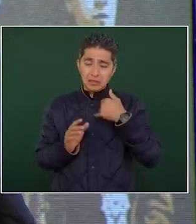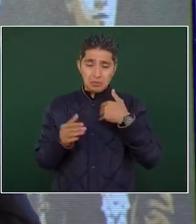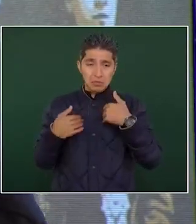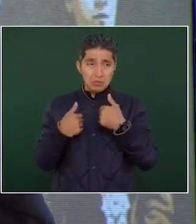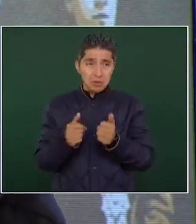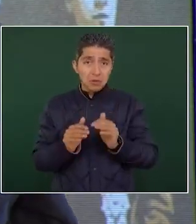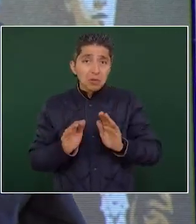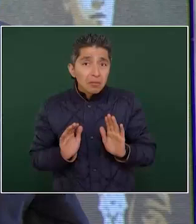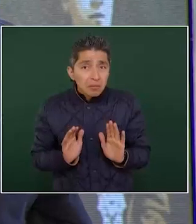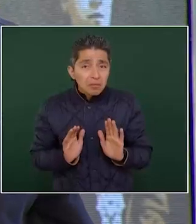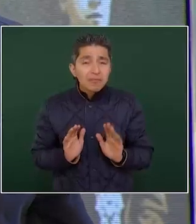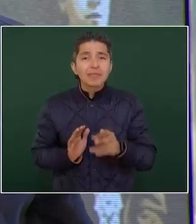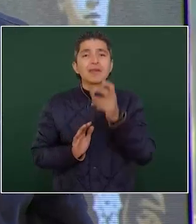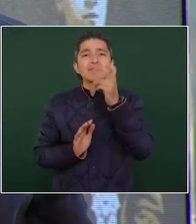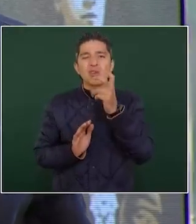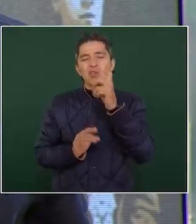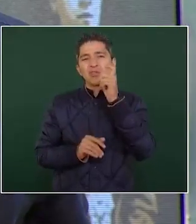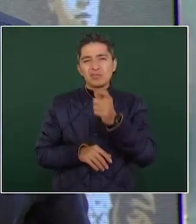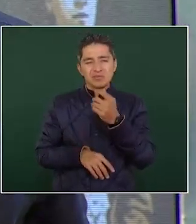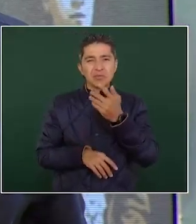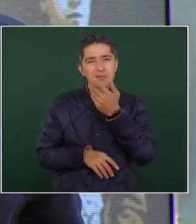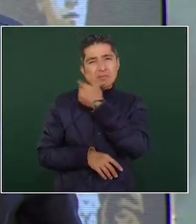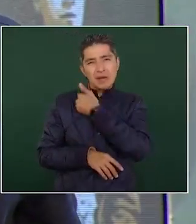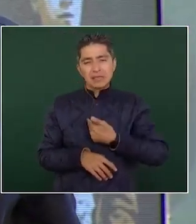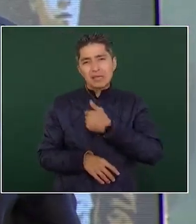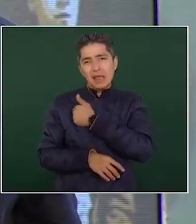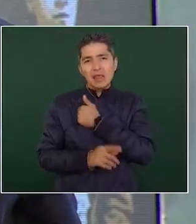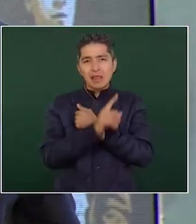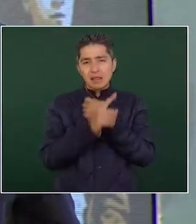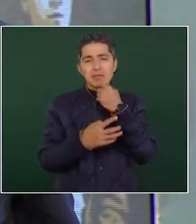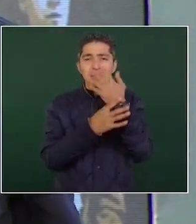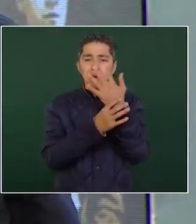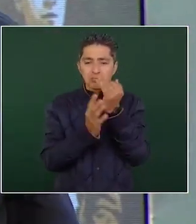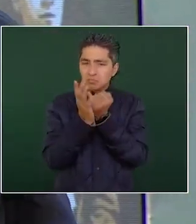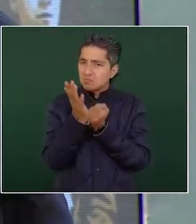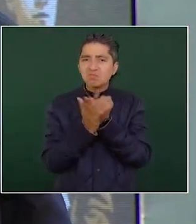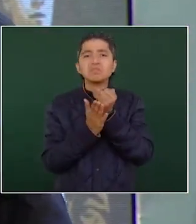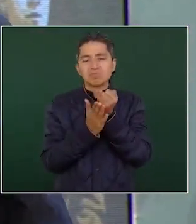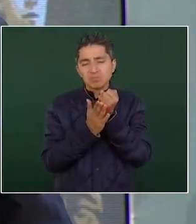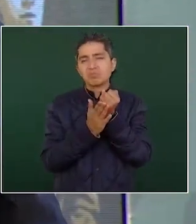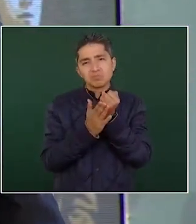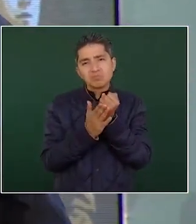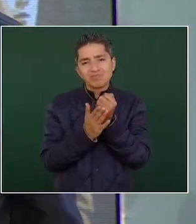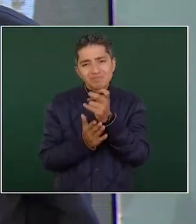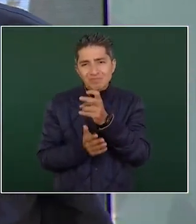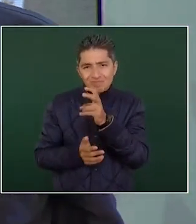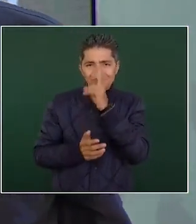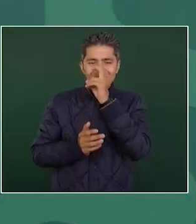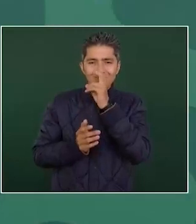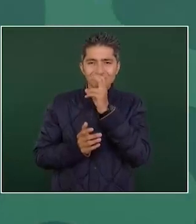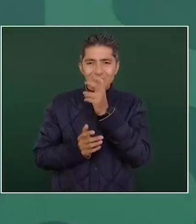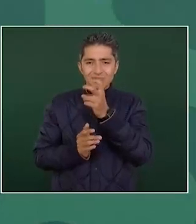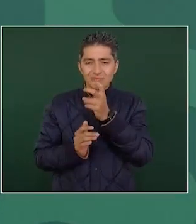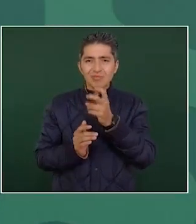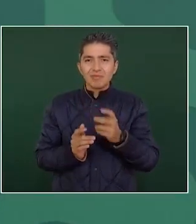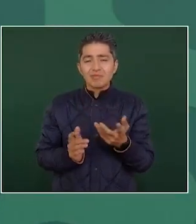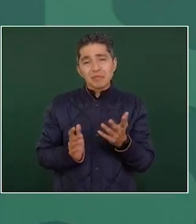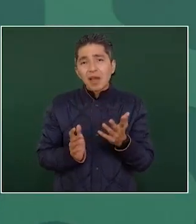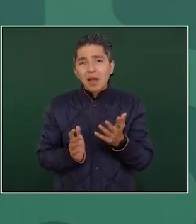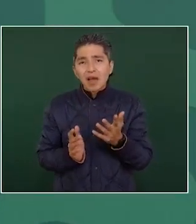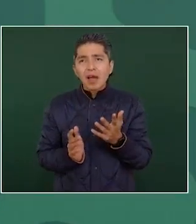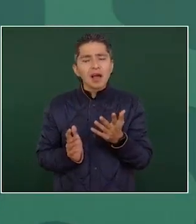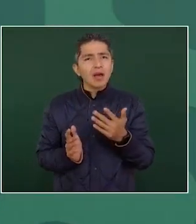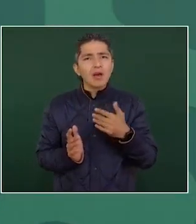y por eso el primer ministro Trudeau decide aplicar esta medida unilateral.